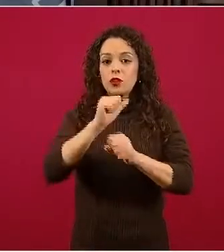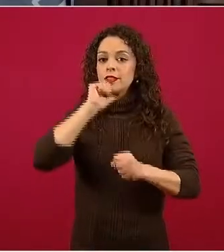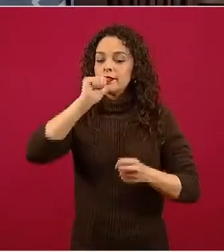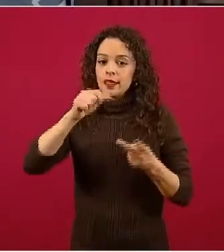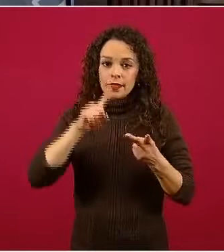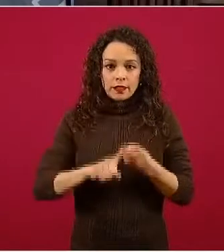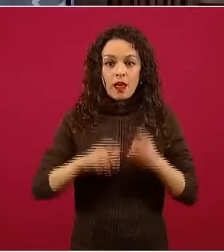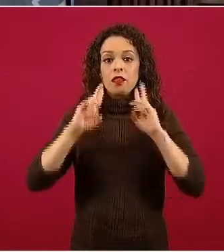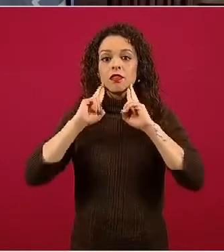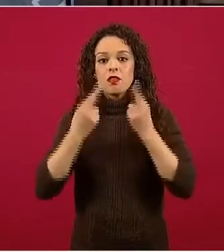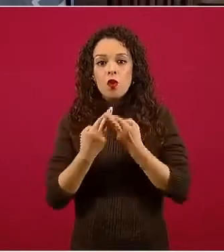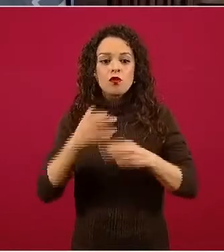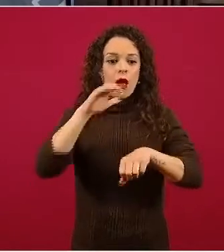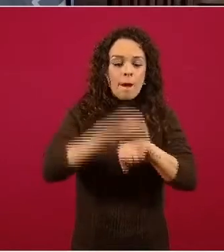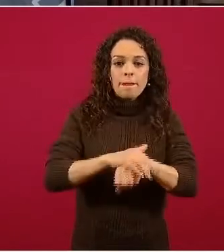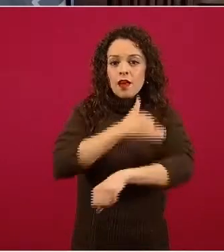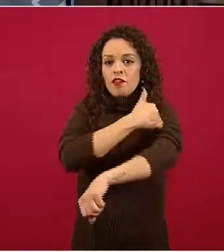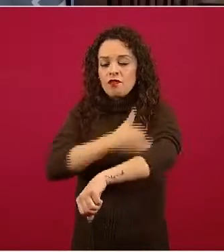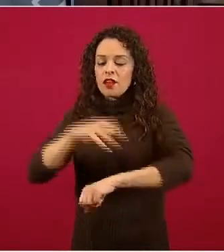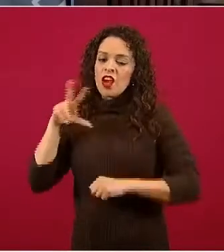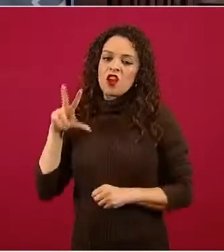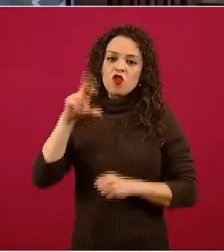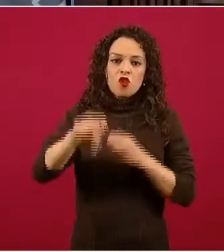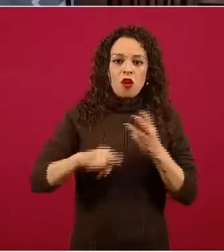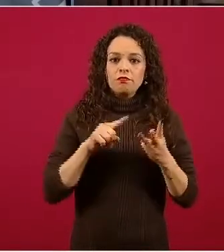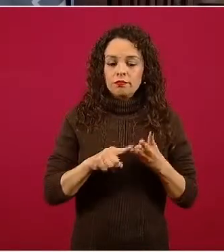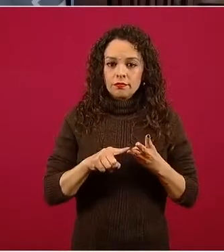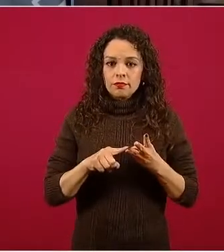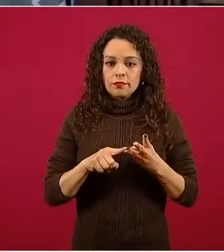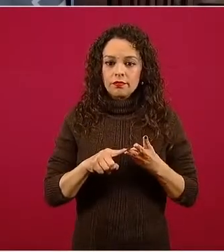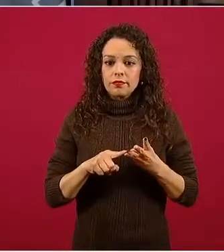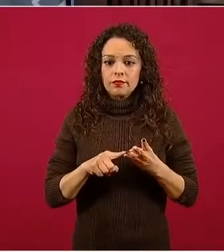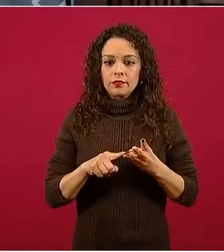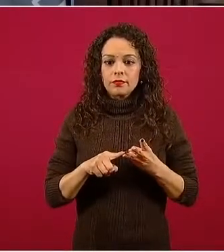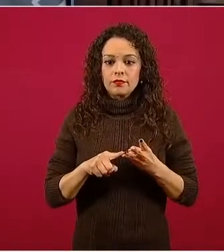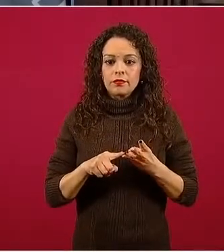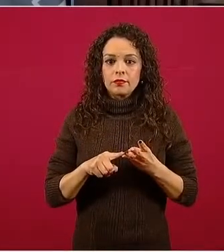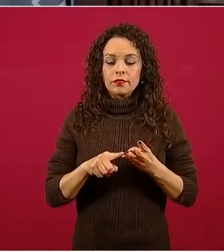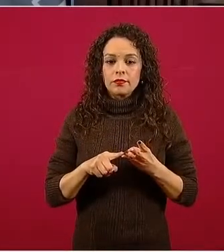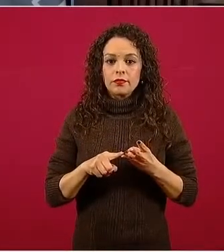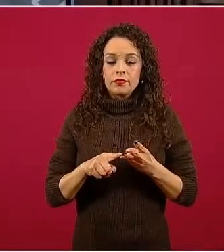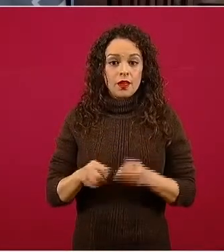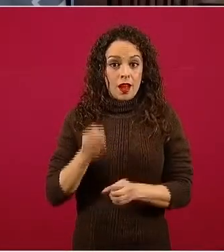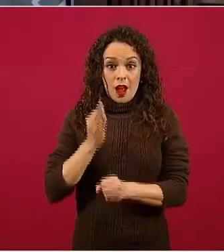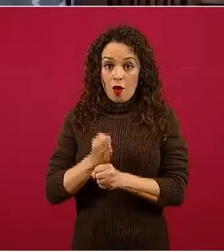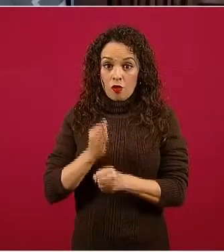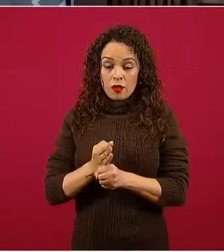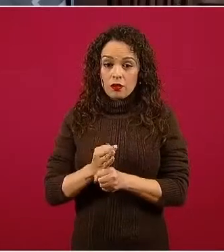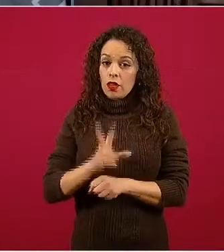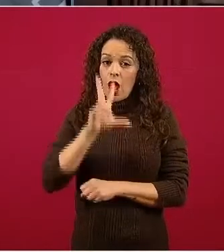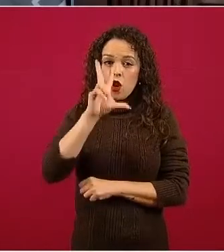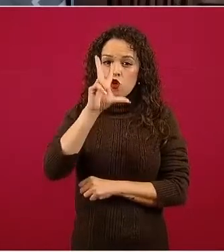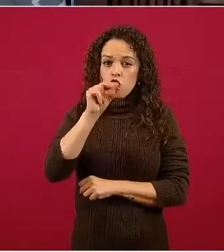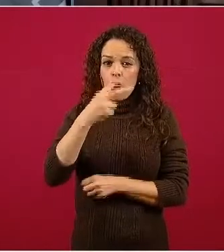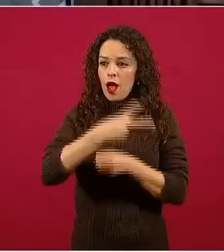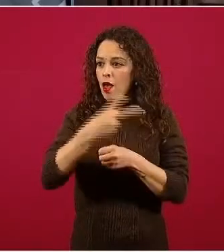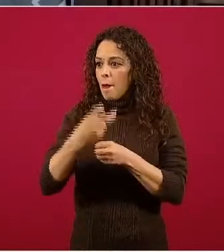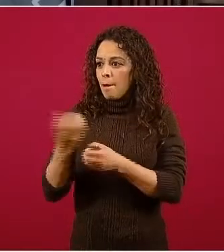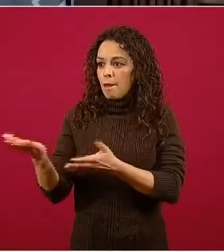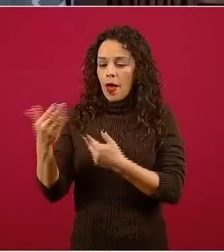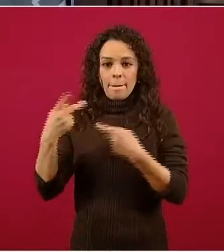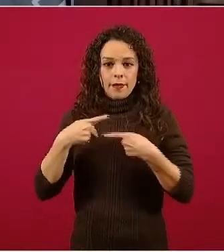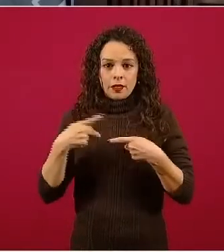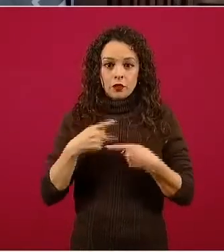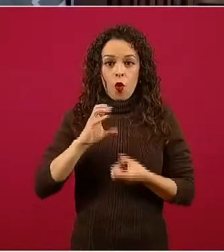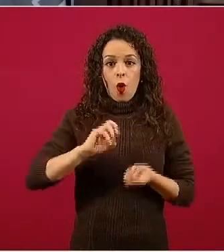con amigos y familiares. En esta ocasión, no invites y no aceptes invitaciones.